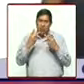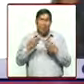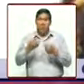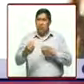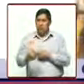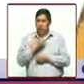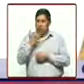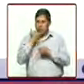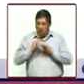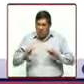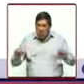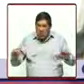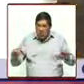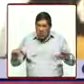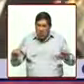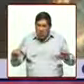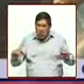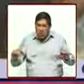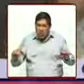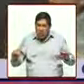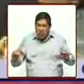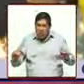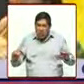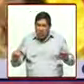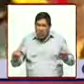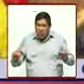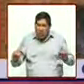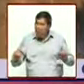has dicho que hay niños en medio de esta marcha?